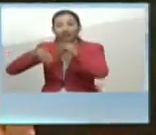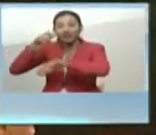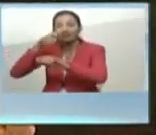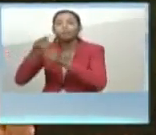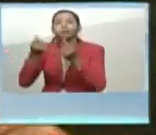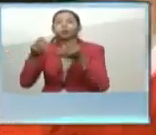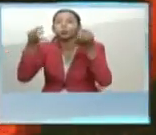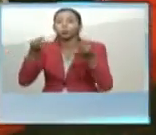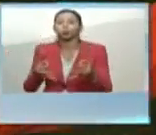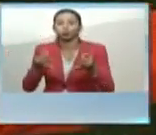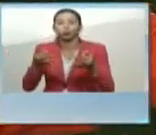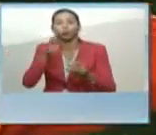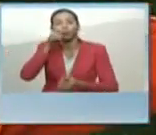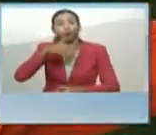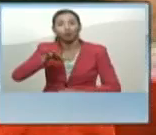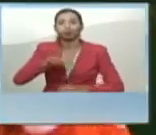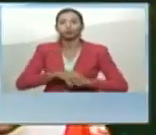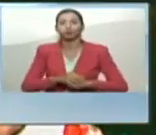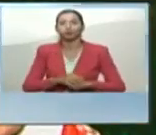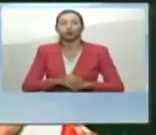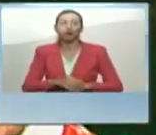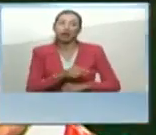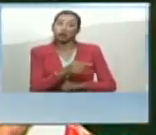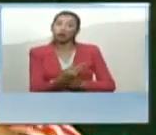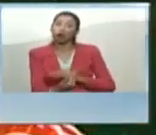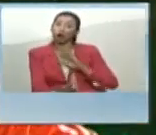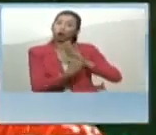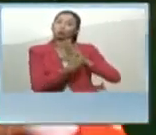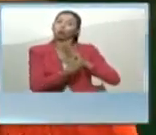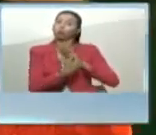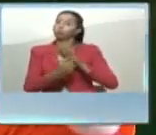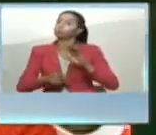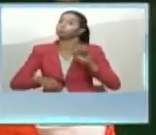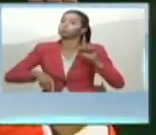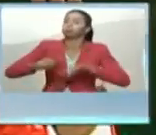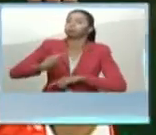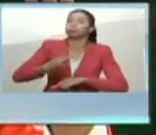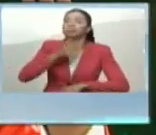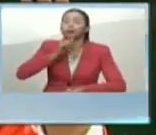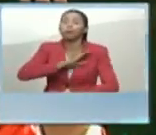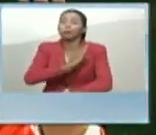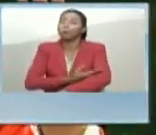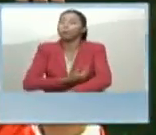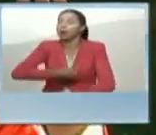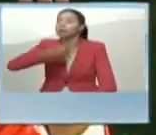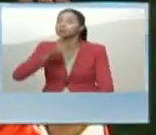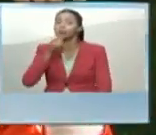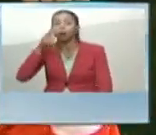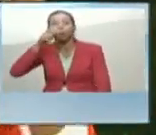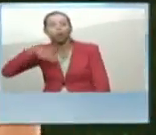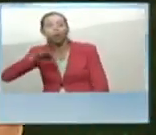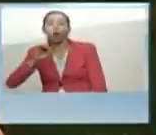del pueblo. O ellos pueden más o puede más el pueblo.